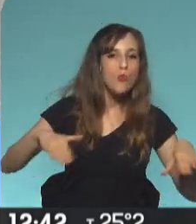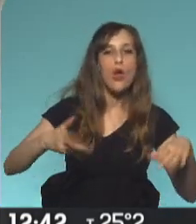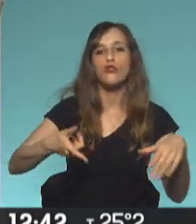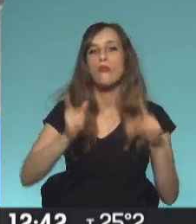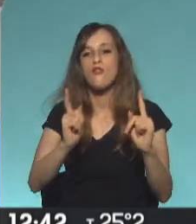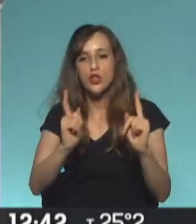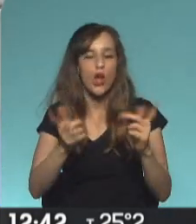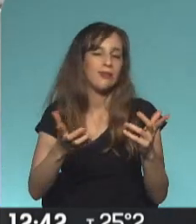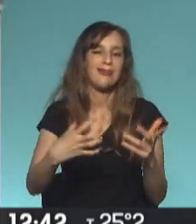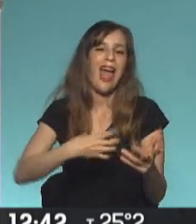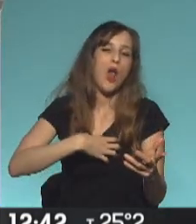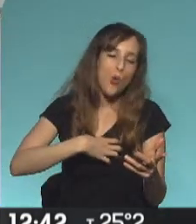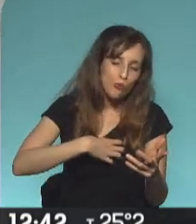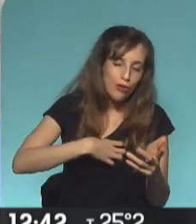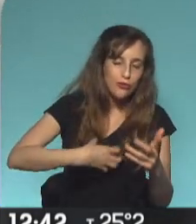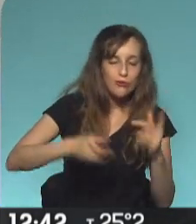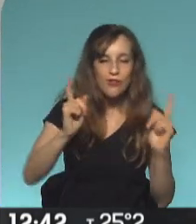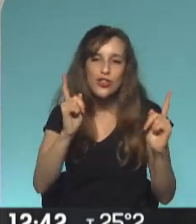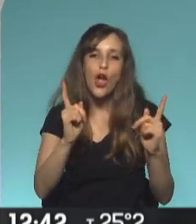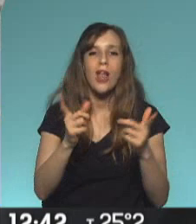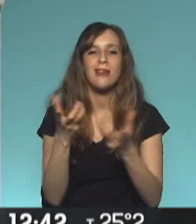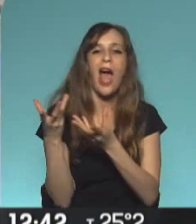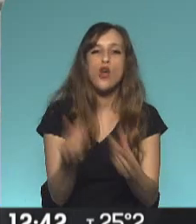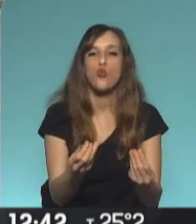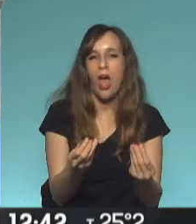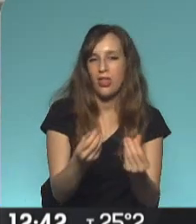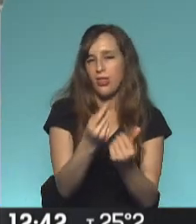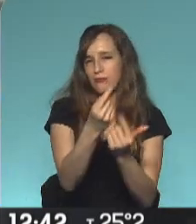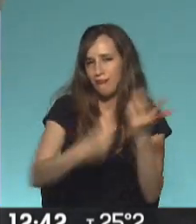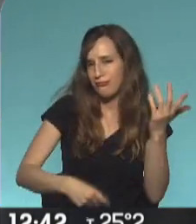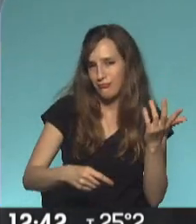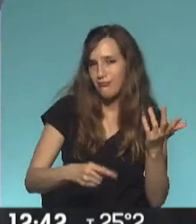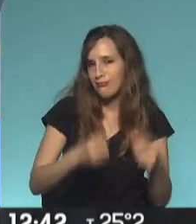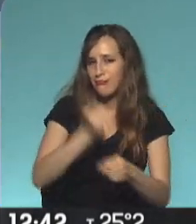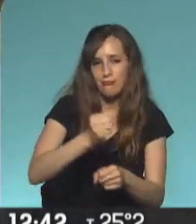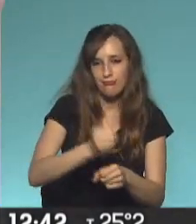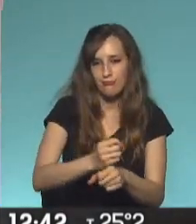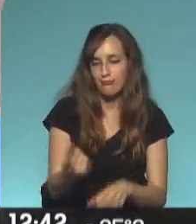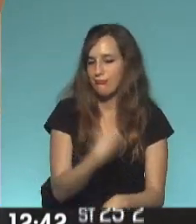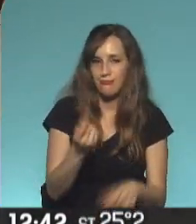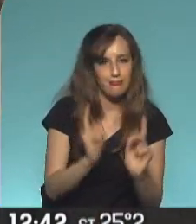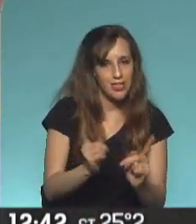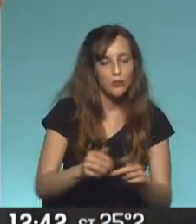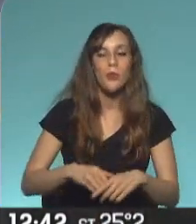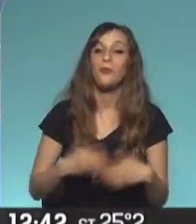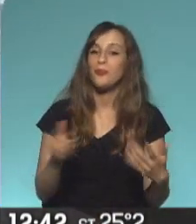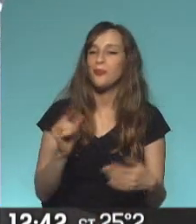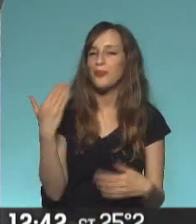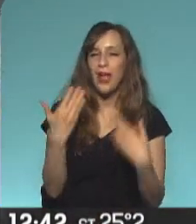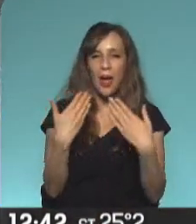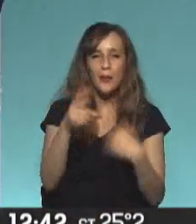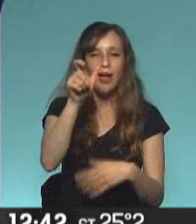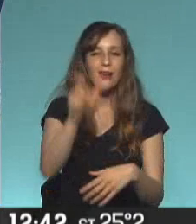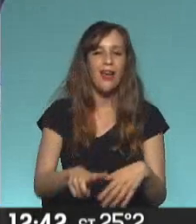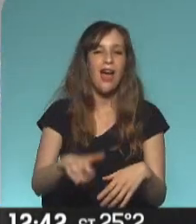profesores y ayudantes. Muchas gracias, Federico. Hablábamos un poquito con estos estudiantes que todos los días atienden